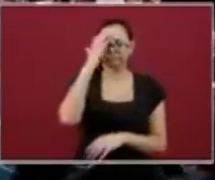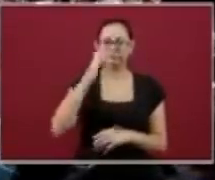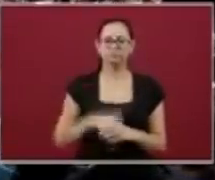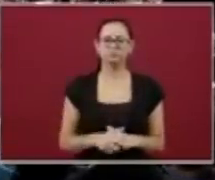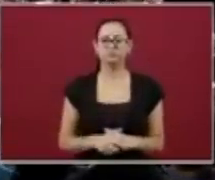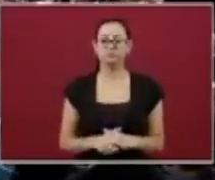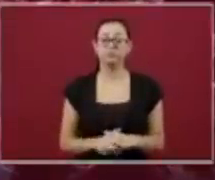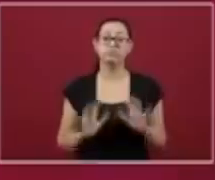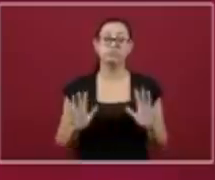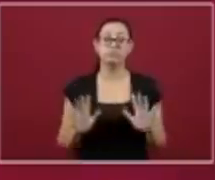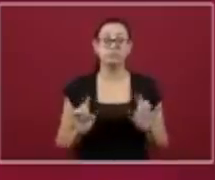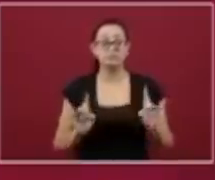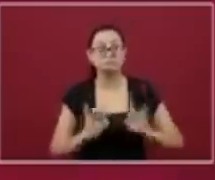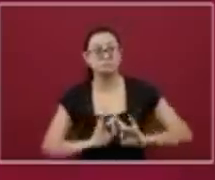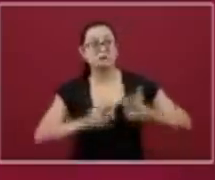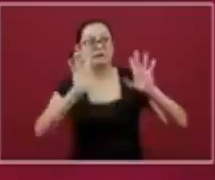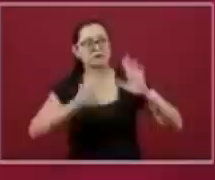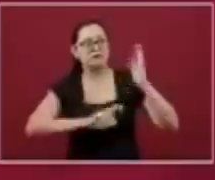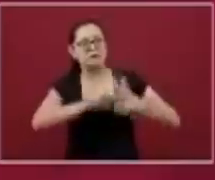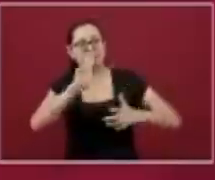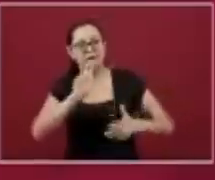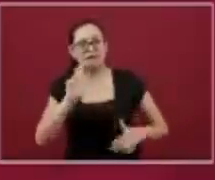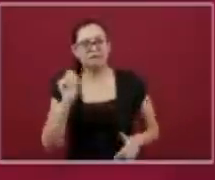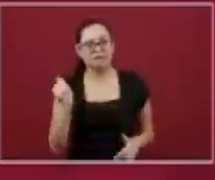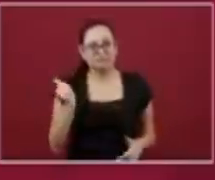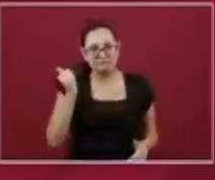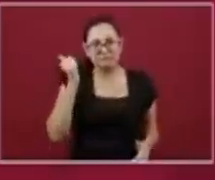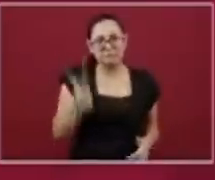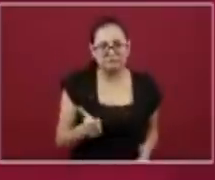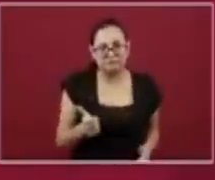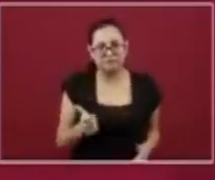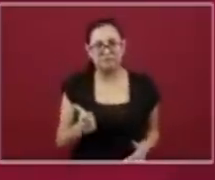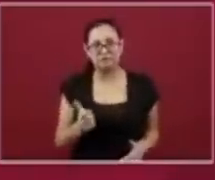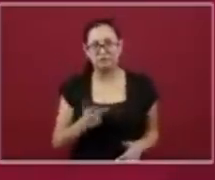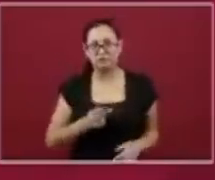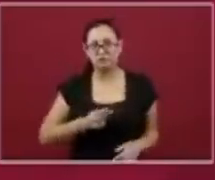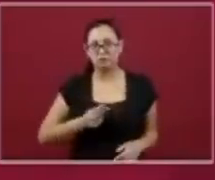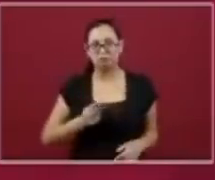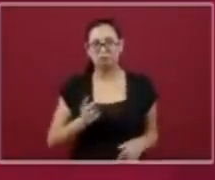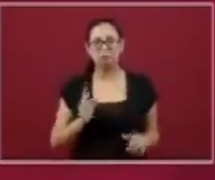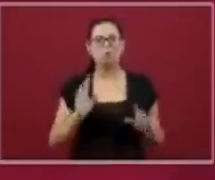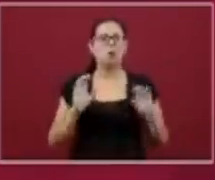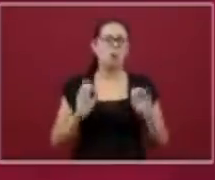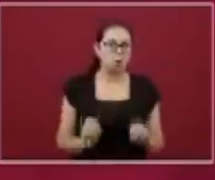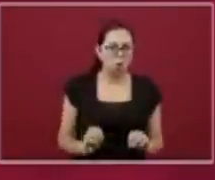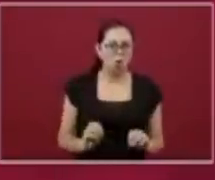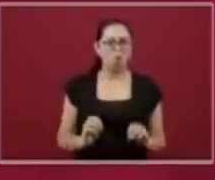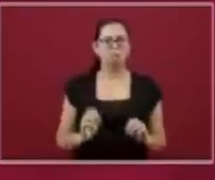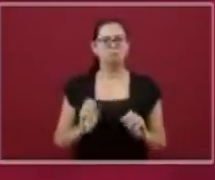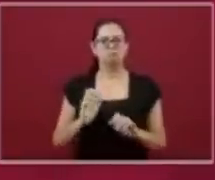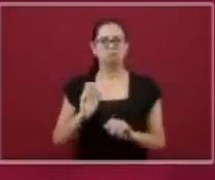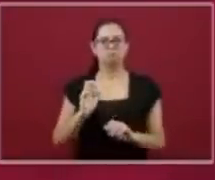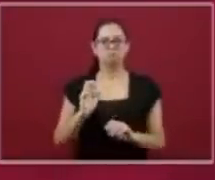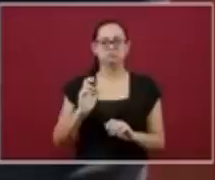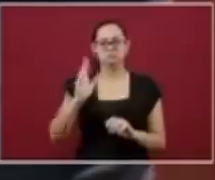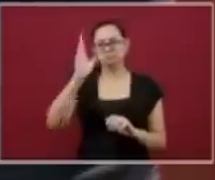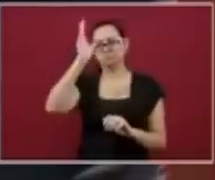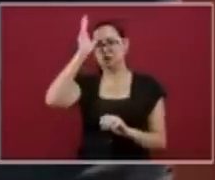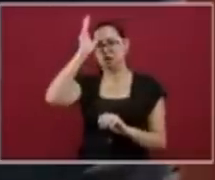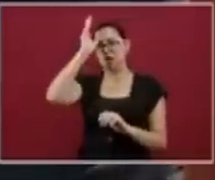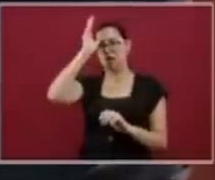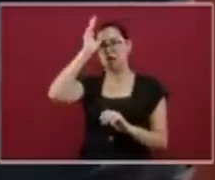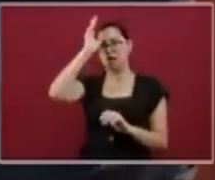he dicho, si se trata de ir a firmar un convenio como el de